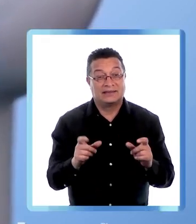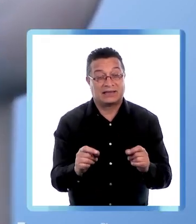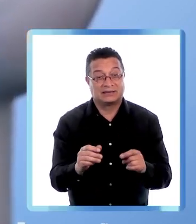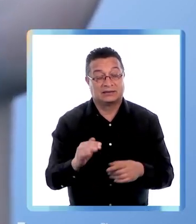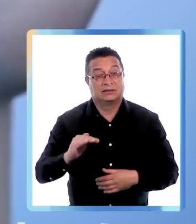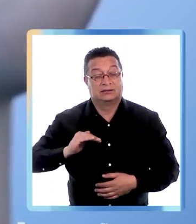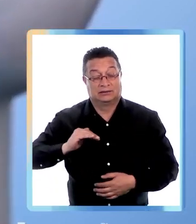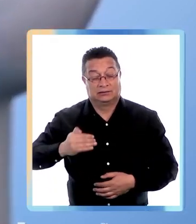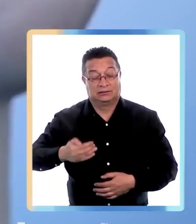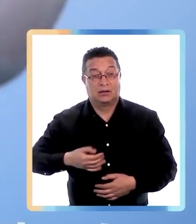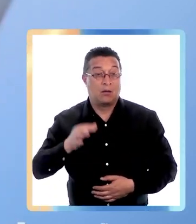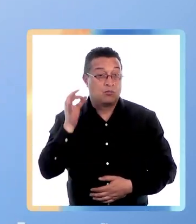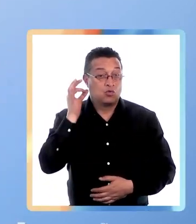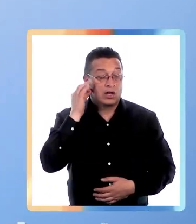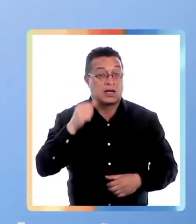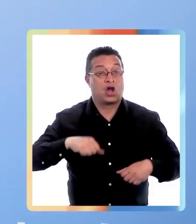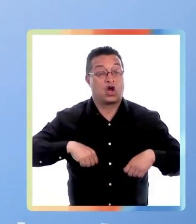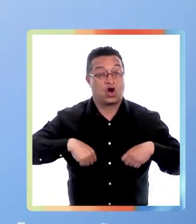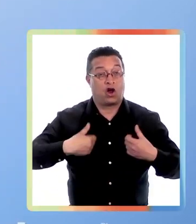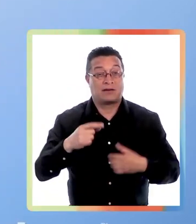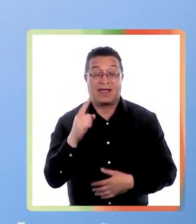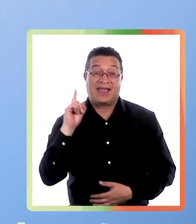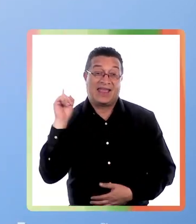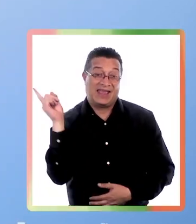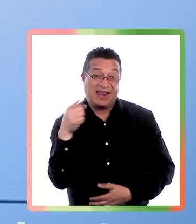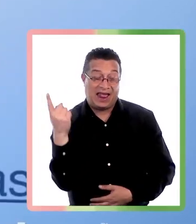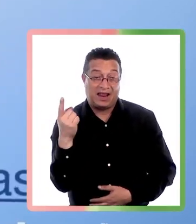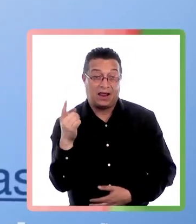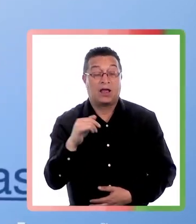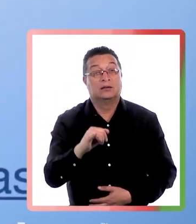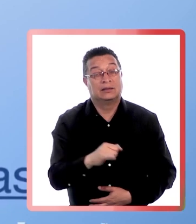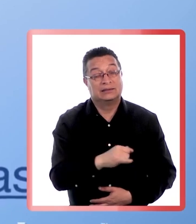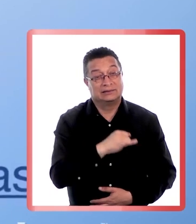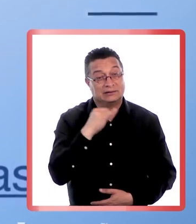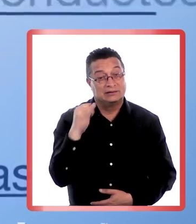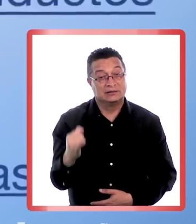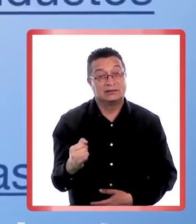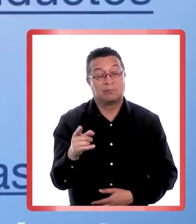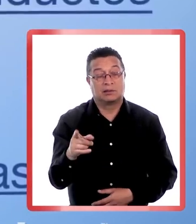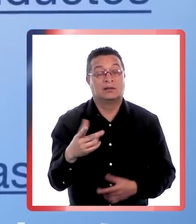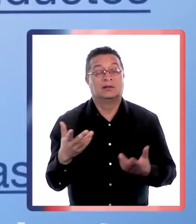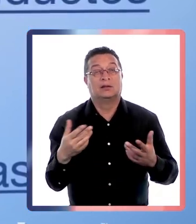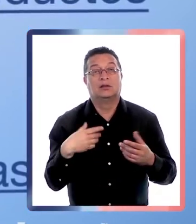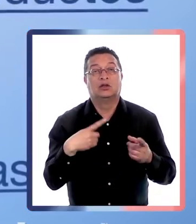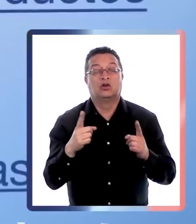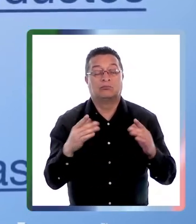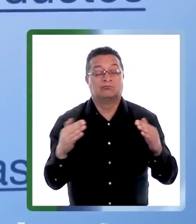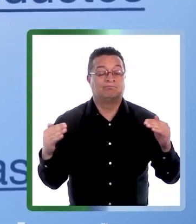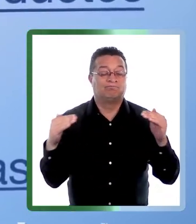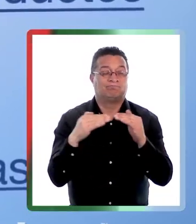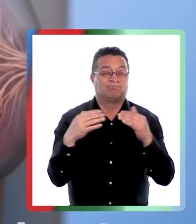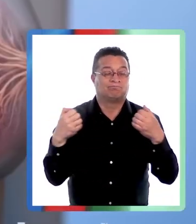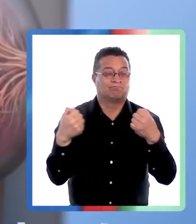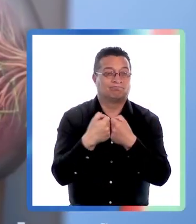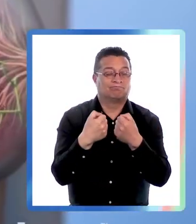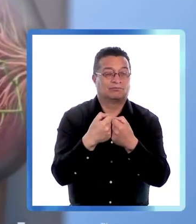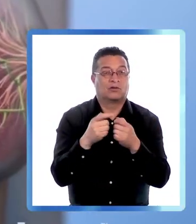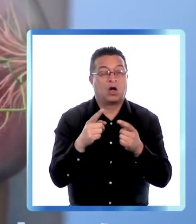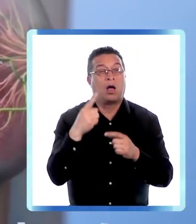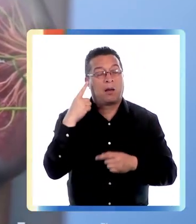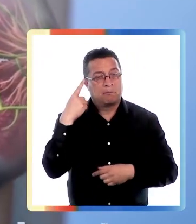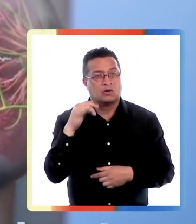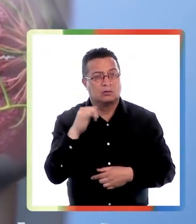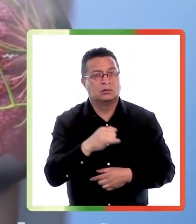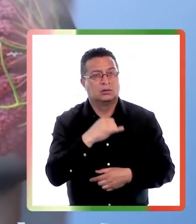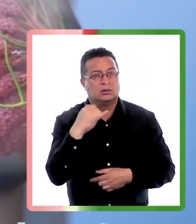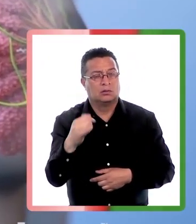El cáncer de mama en mujeres jóvenes, esto es en general, porque siempre está el caso que no cuadra, pero en